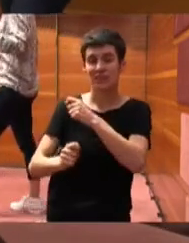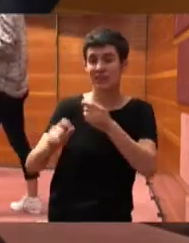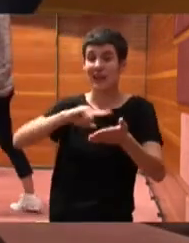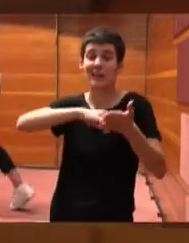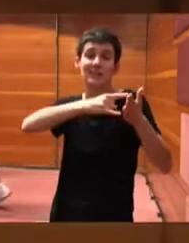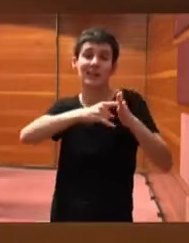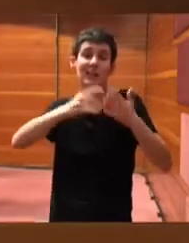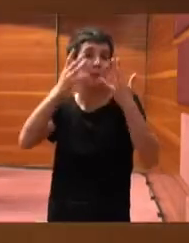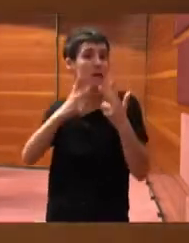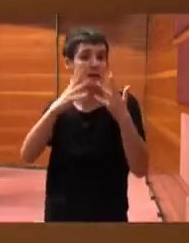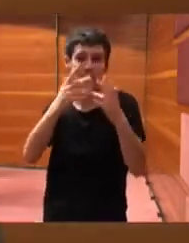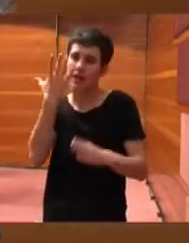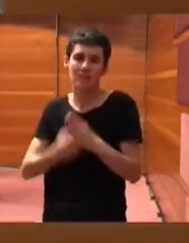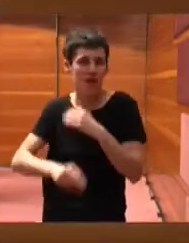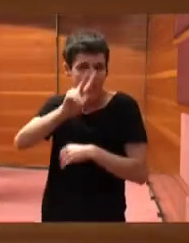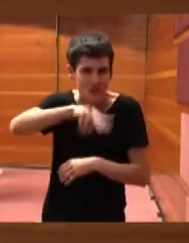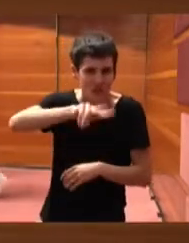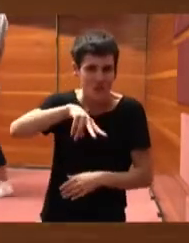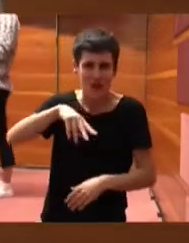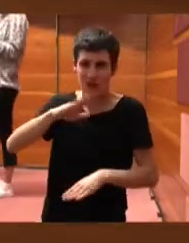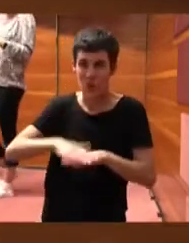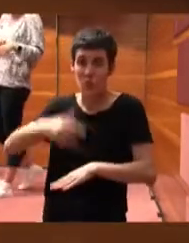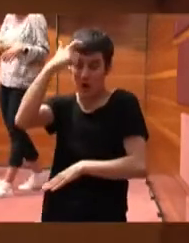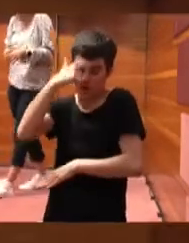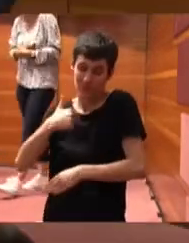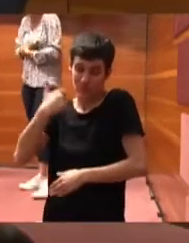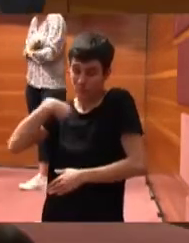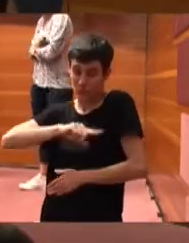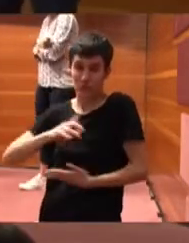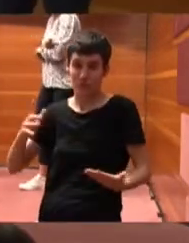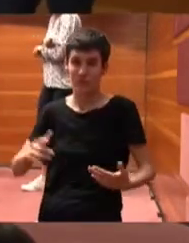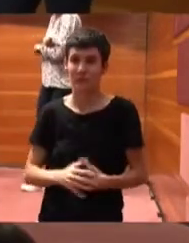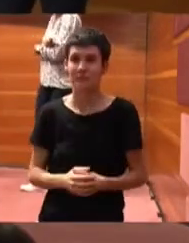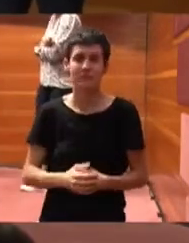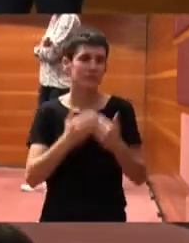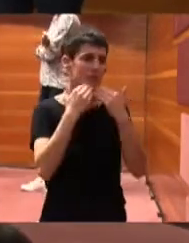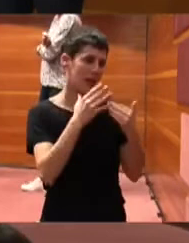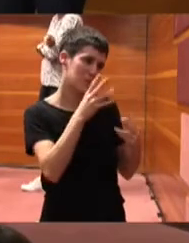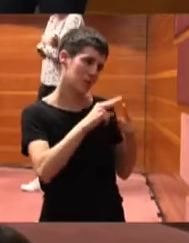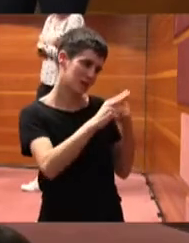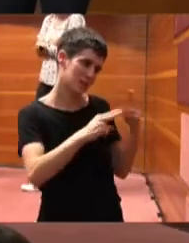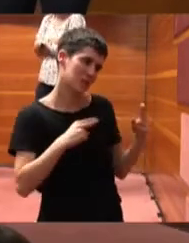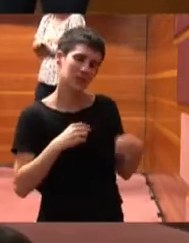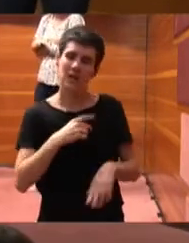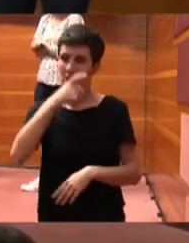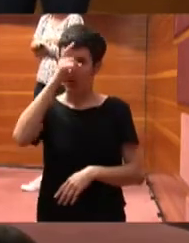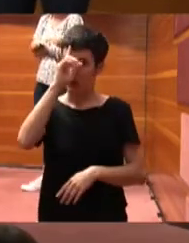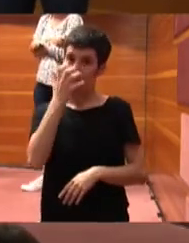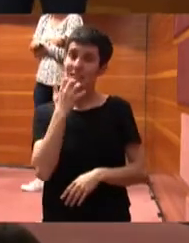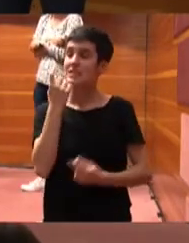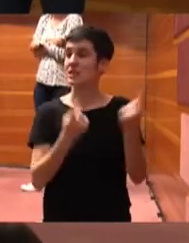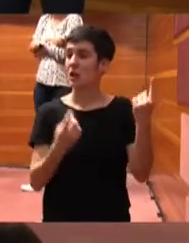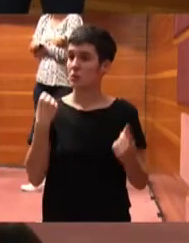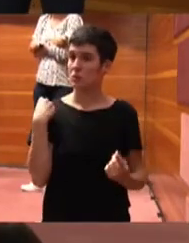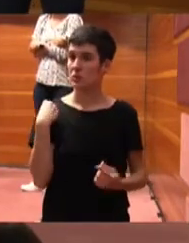pues no fallan. Fallamos nosotros. La cuestión. Gracias por la respuesta. No sé si alguien tiene